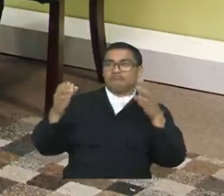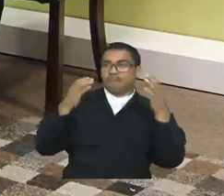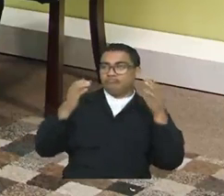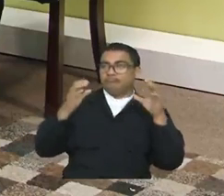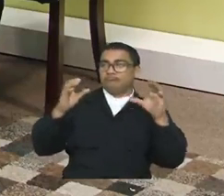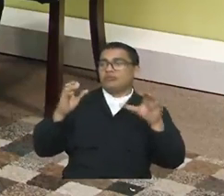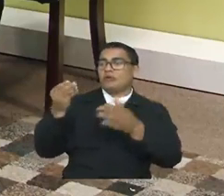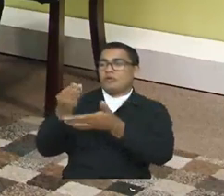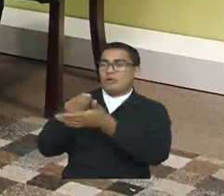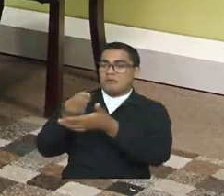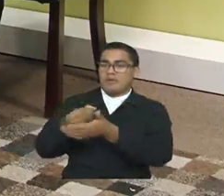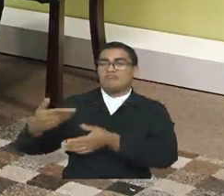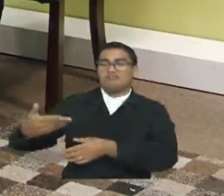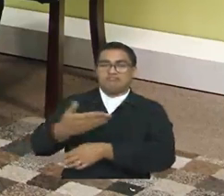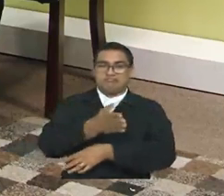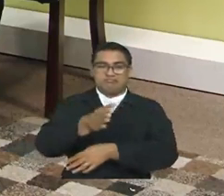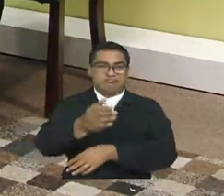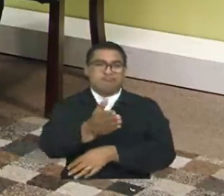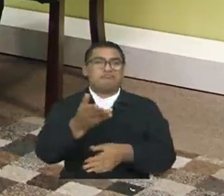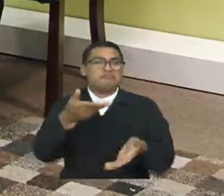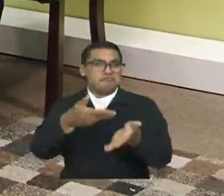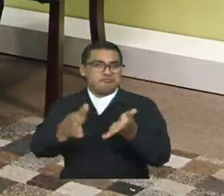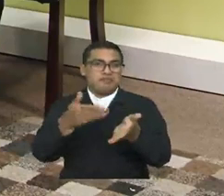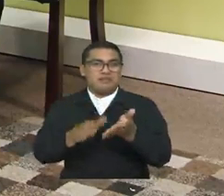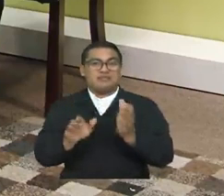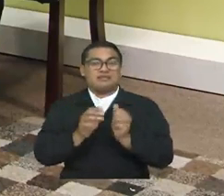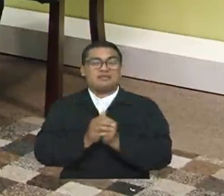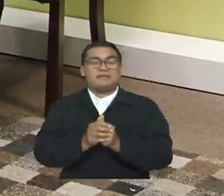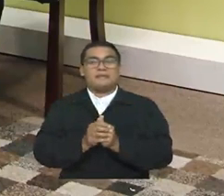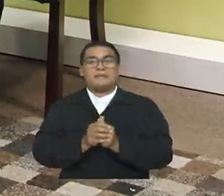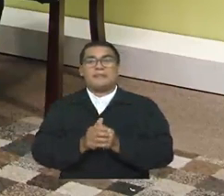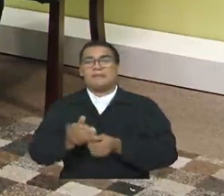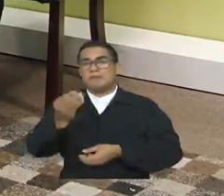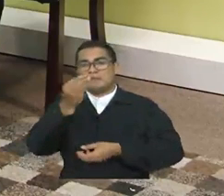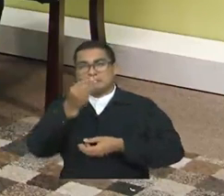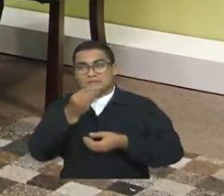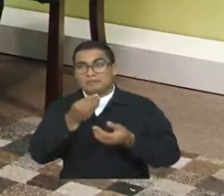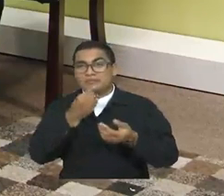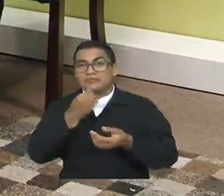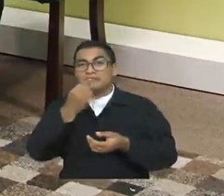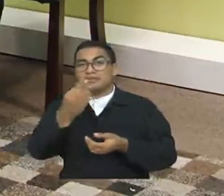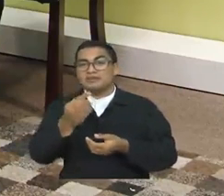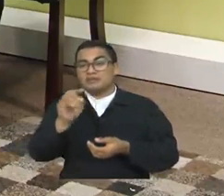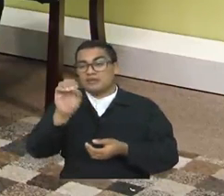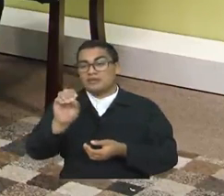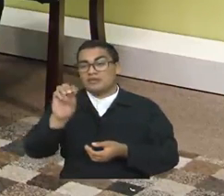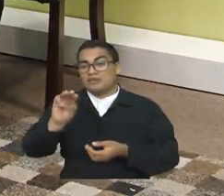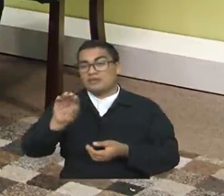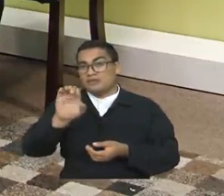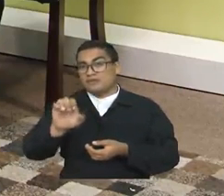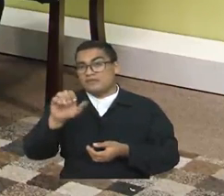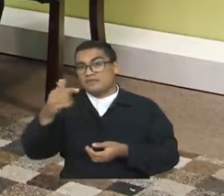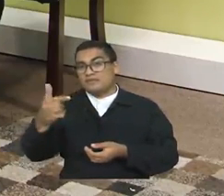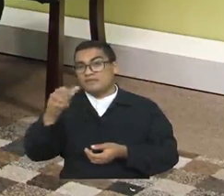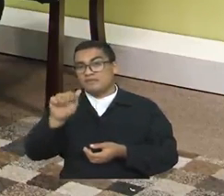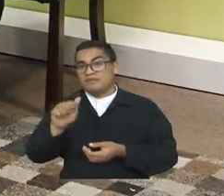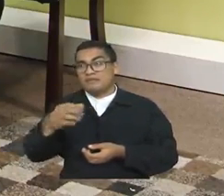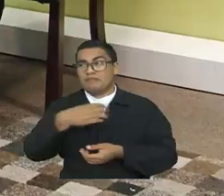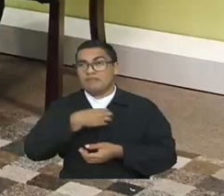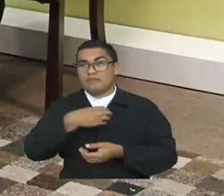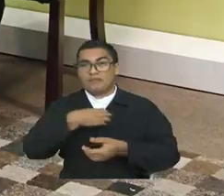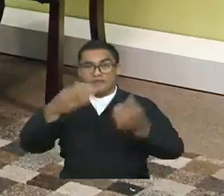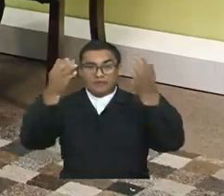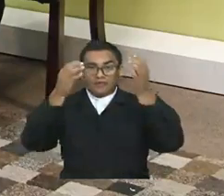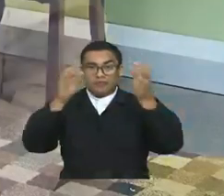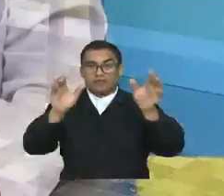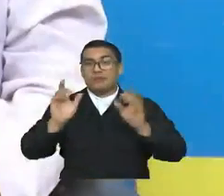comprar pescado y todo eso. ¿Qué alimentos suplanta el pero omega? Pero es una cuestión de cultura, porque nosotros sí tenemos